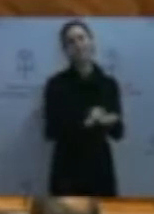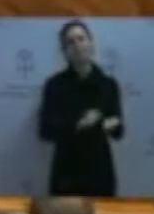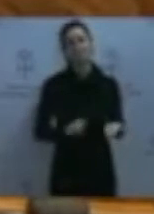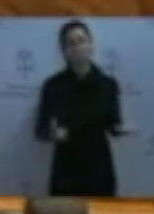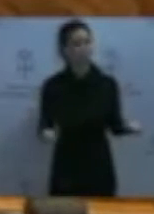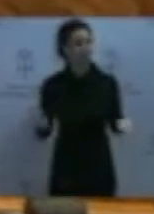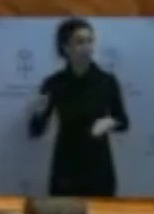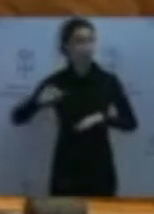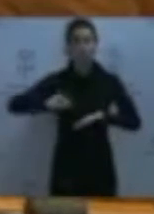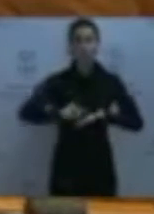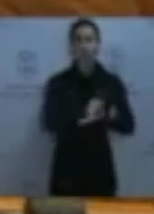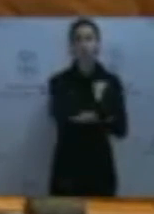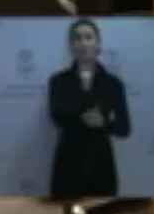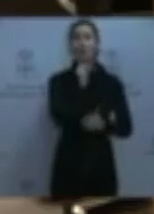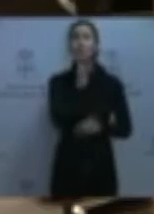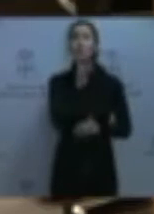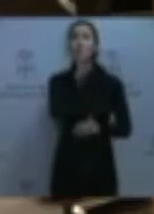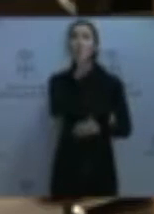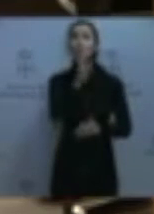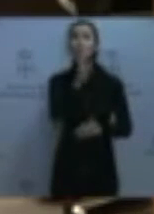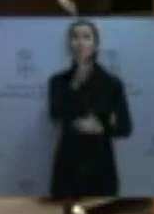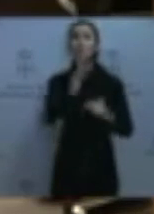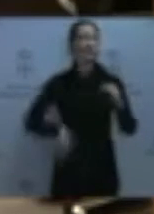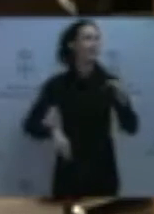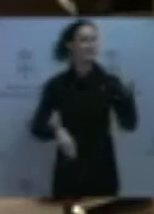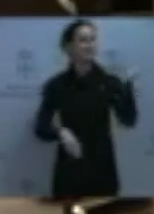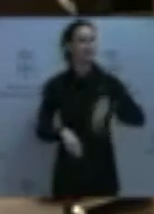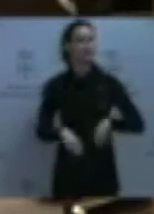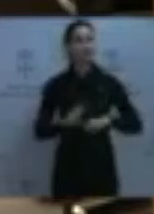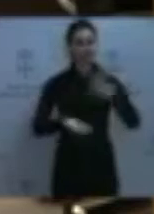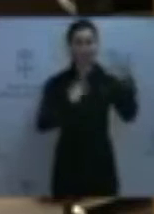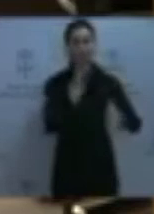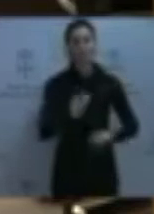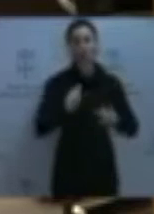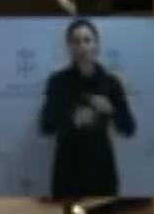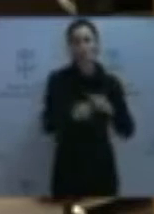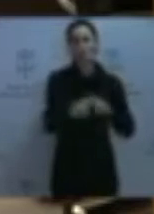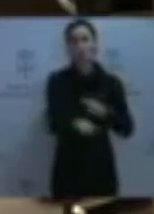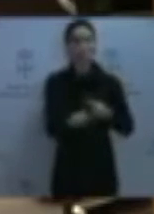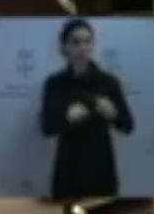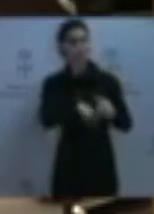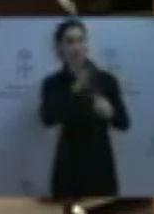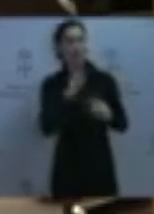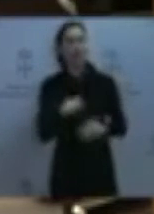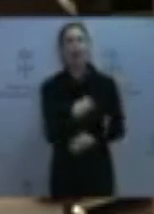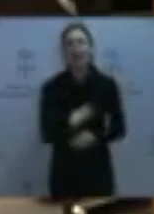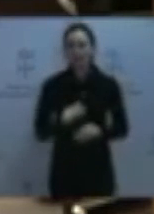contratos de presidente de menos de 4 años. Y a usted no se le tiene que renovar a diario. Y así todo yo entiendo que usted esté agobiado.